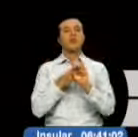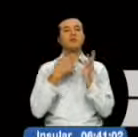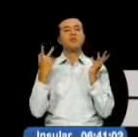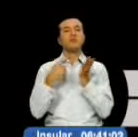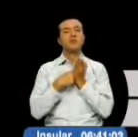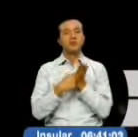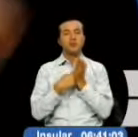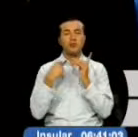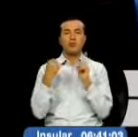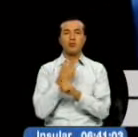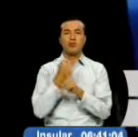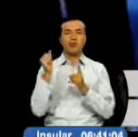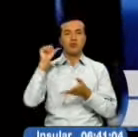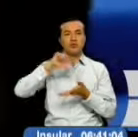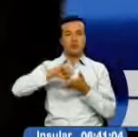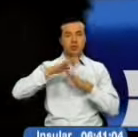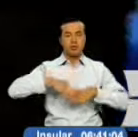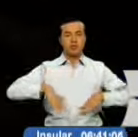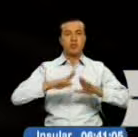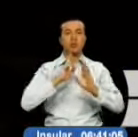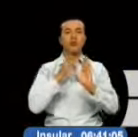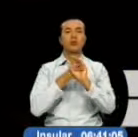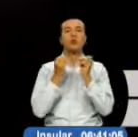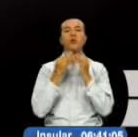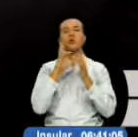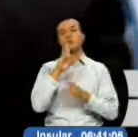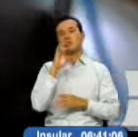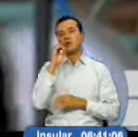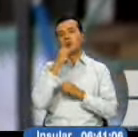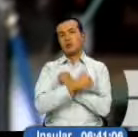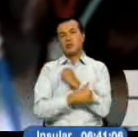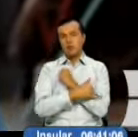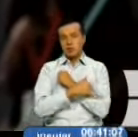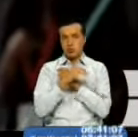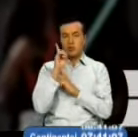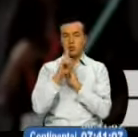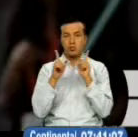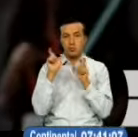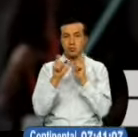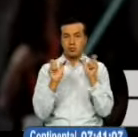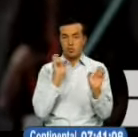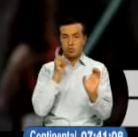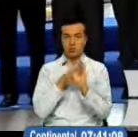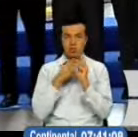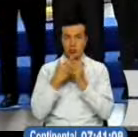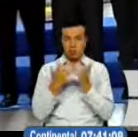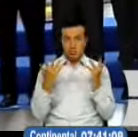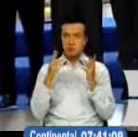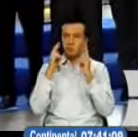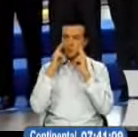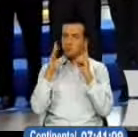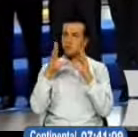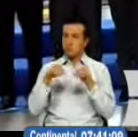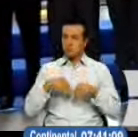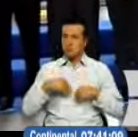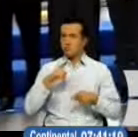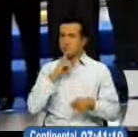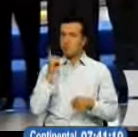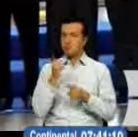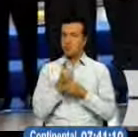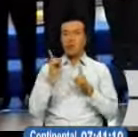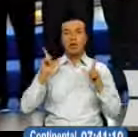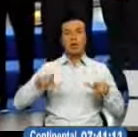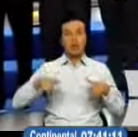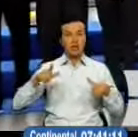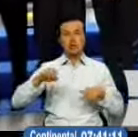las Violencias Urbanas, en el que participan más de 70 países, y algunos de los asistentes han reconocido el triunfo de Lenín